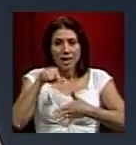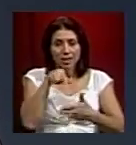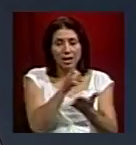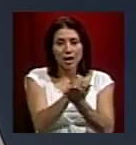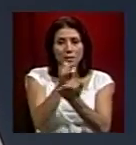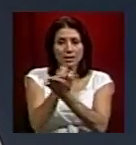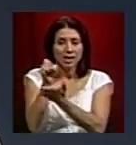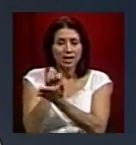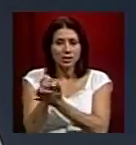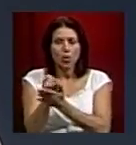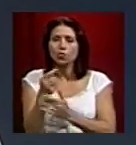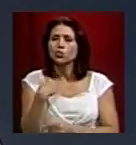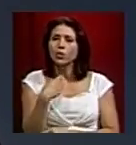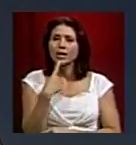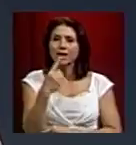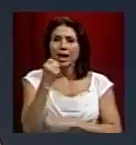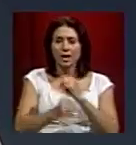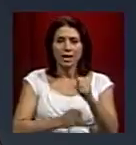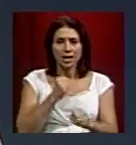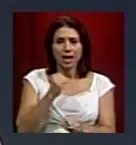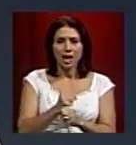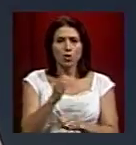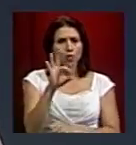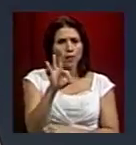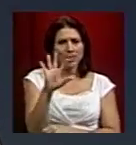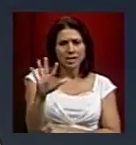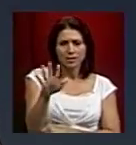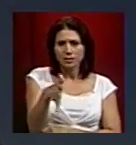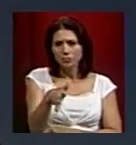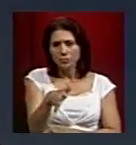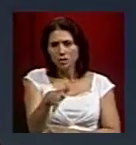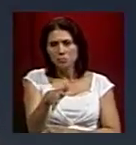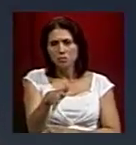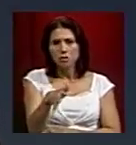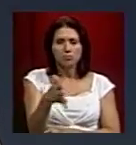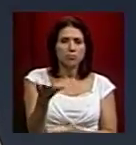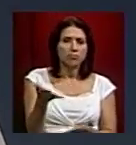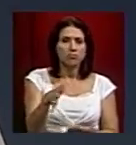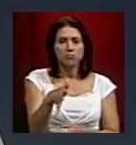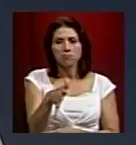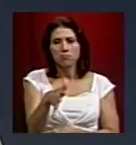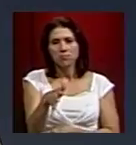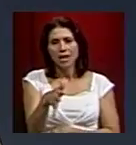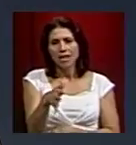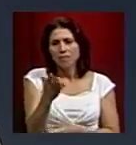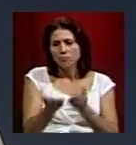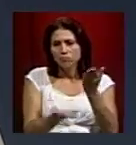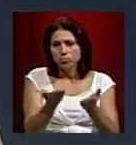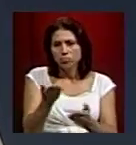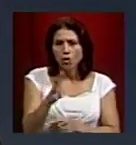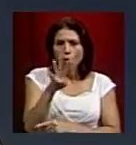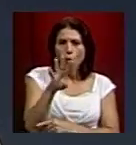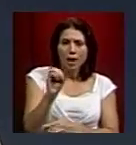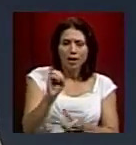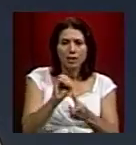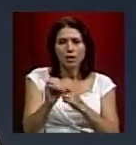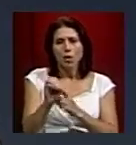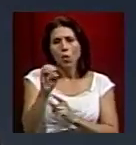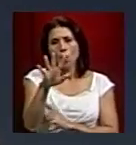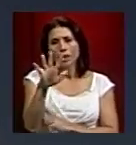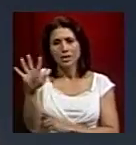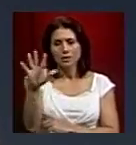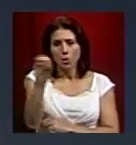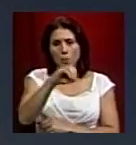yo diría que en el año 95, más o menos, unos más, unos menos, Si acaso un 40-45%